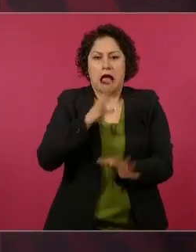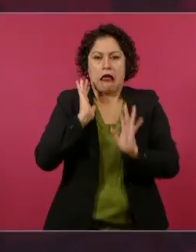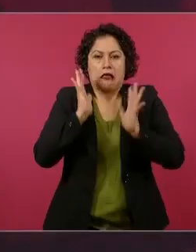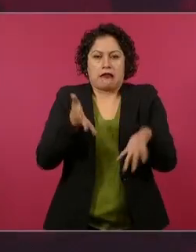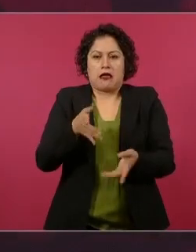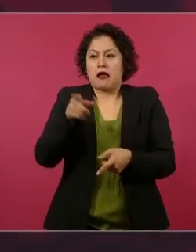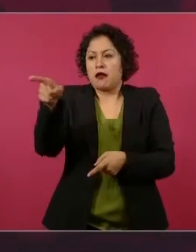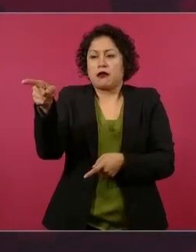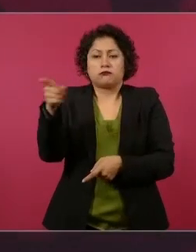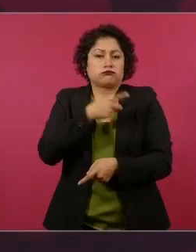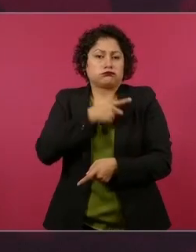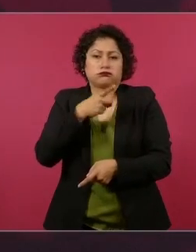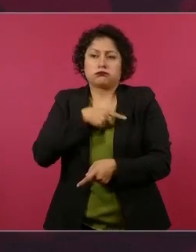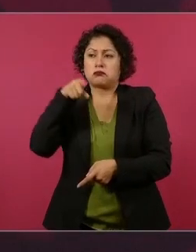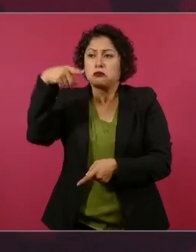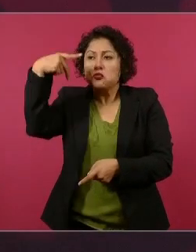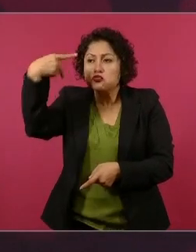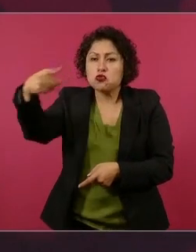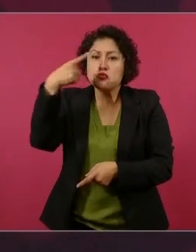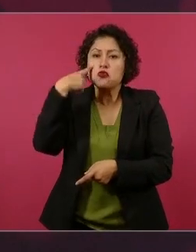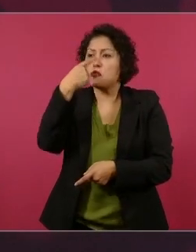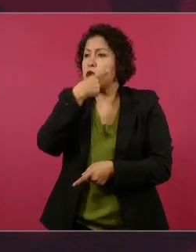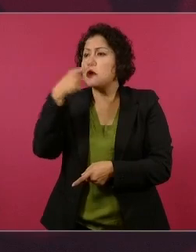y saca los 6,000 pesos.